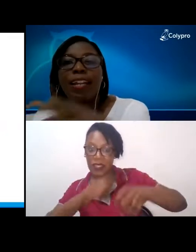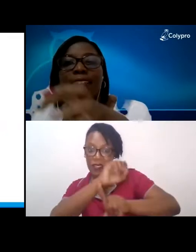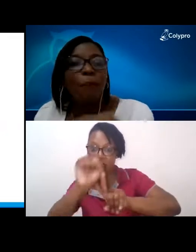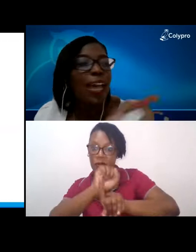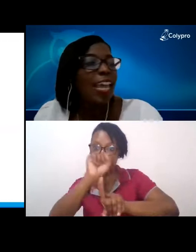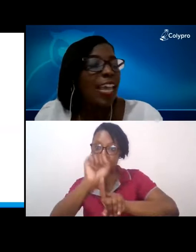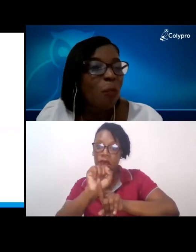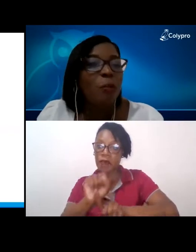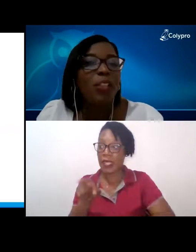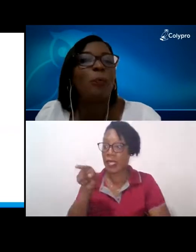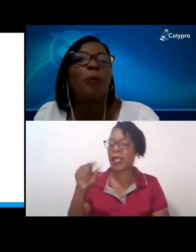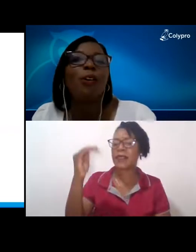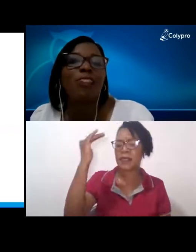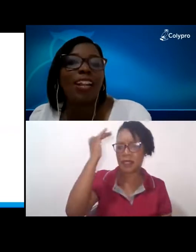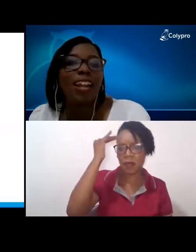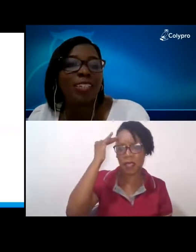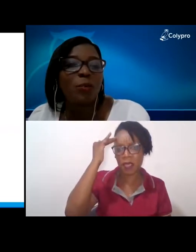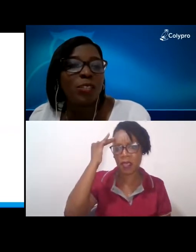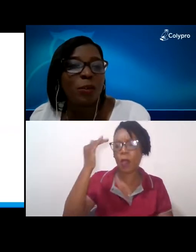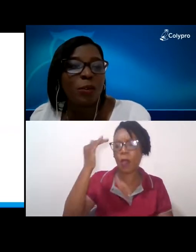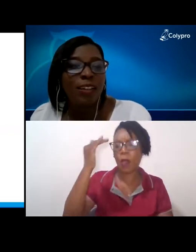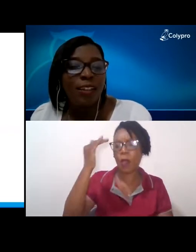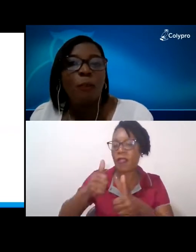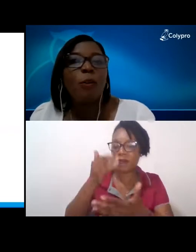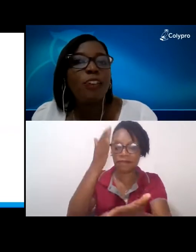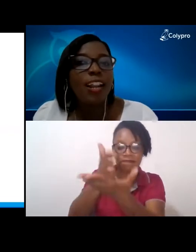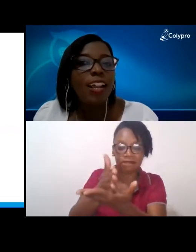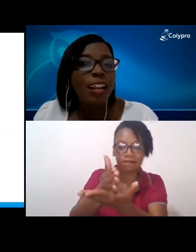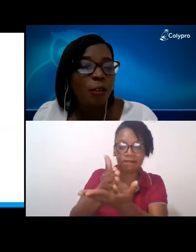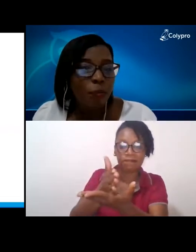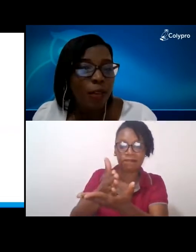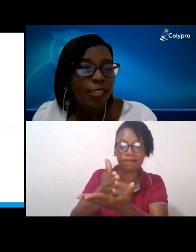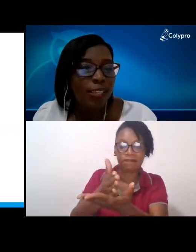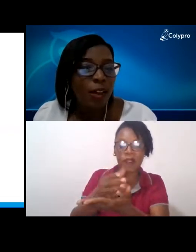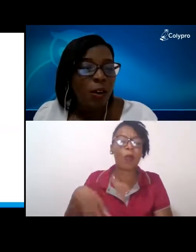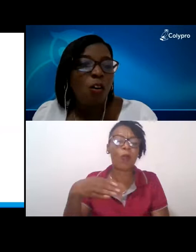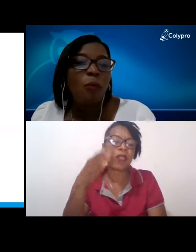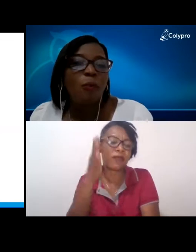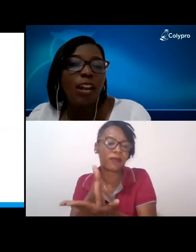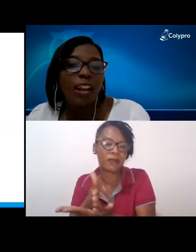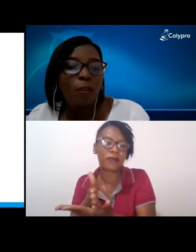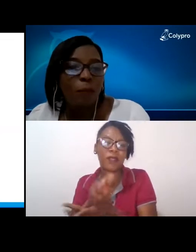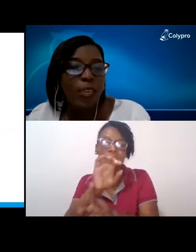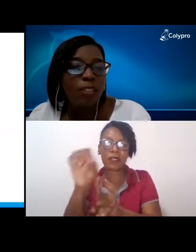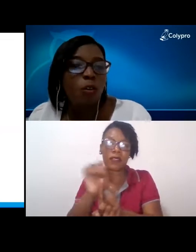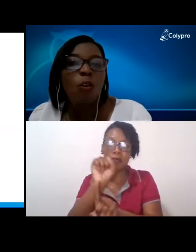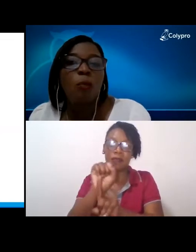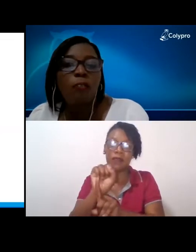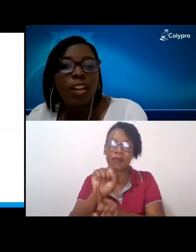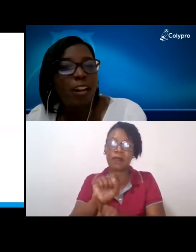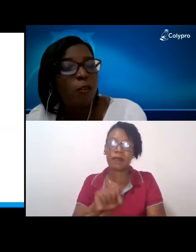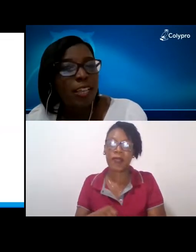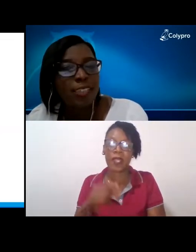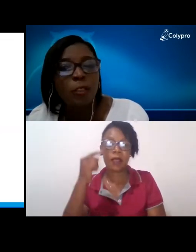generar que él sepa en qué momento puedo frenar la situación. Puedo frenarla en lo que pasa, o puedo frenarle en lo que pienso, o